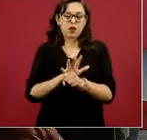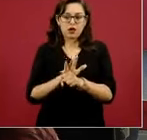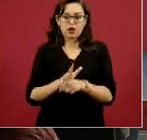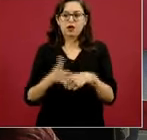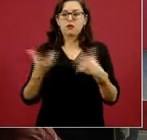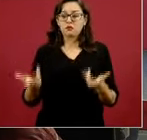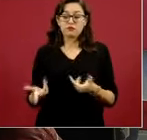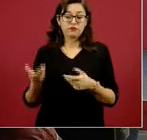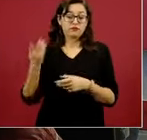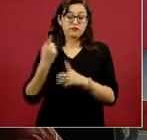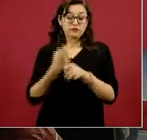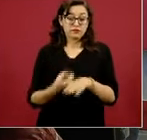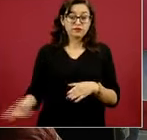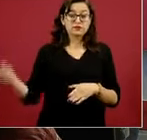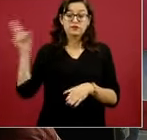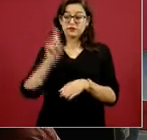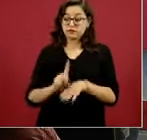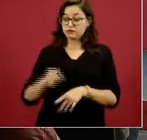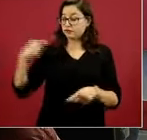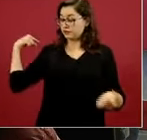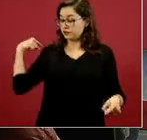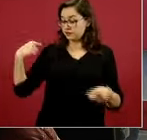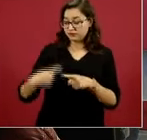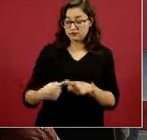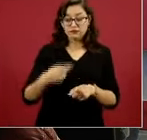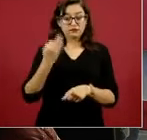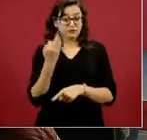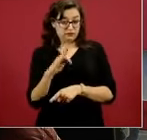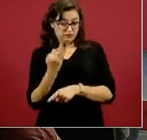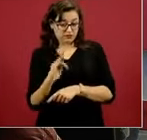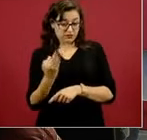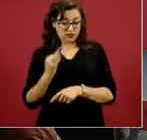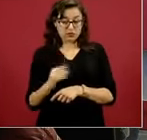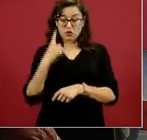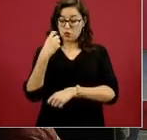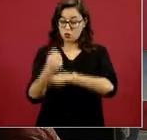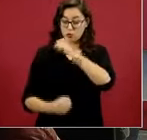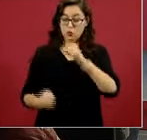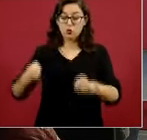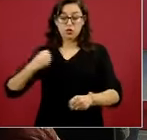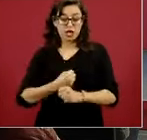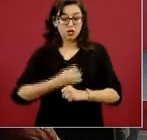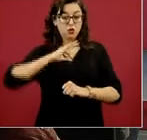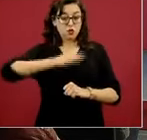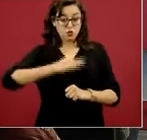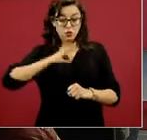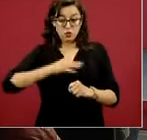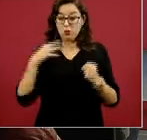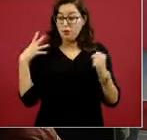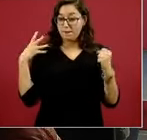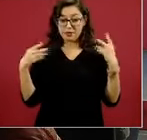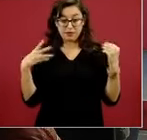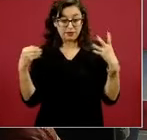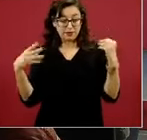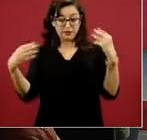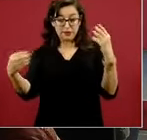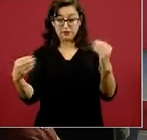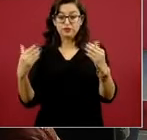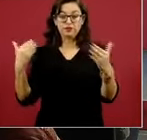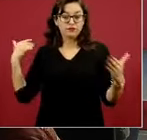casos que hemos tenido a lo largo del año, a lo largo de la contingencia, de la epidemia, qué proporción de estos